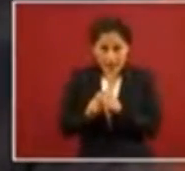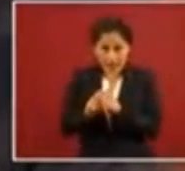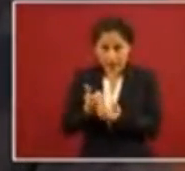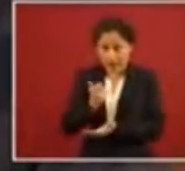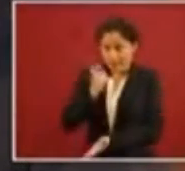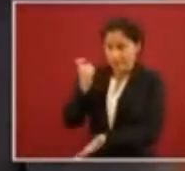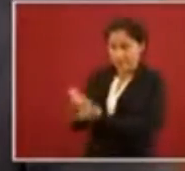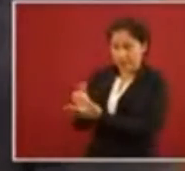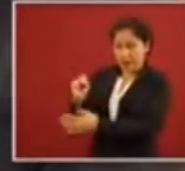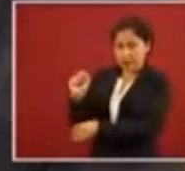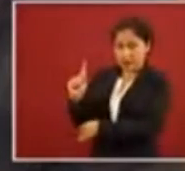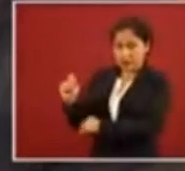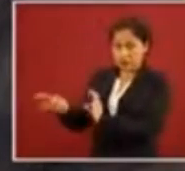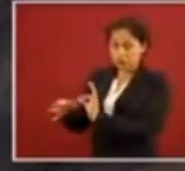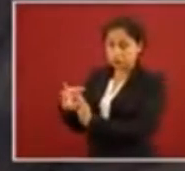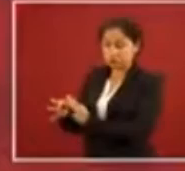Pero bueno,